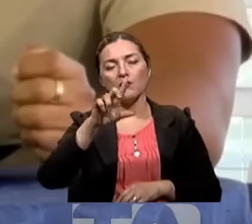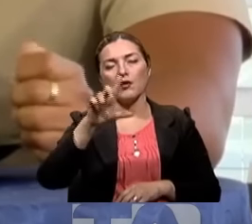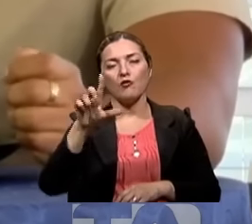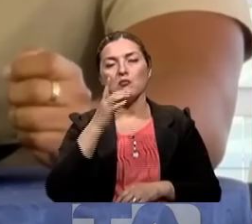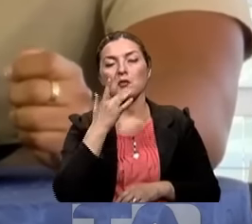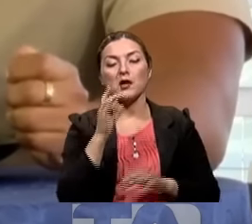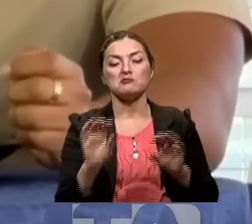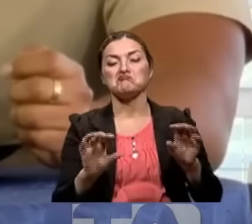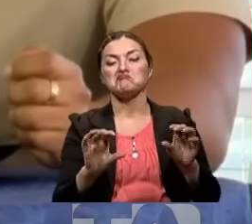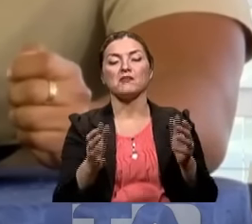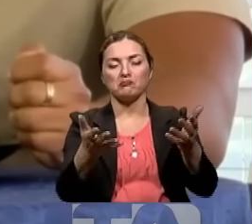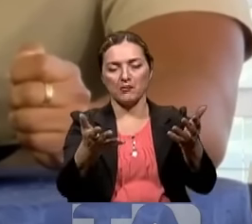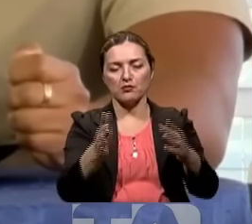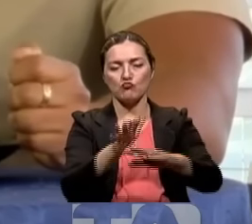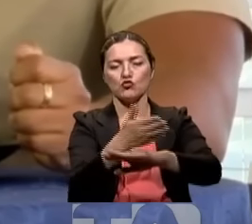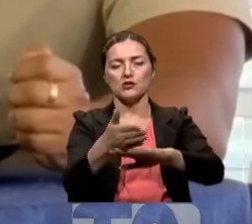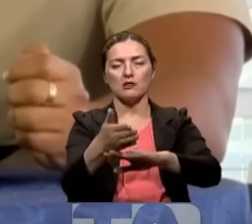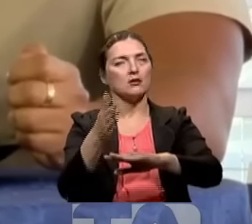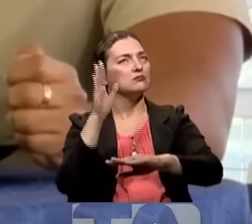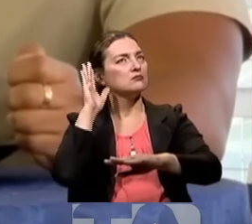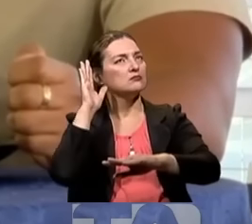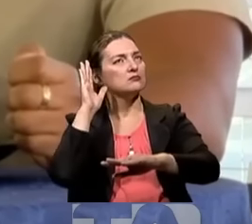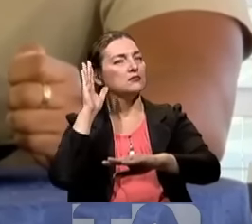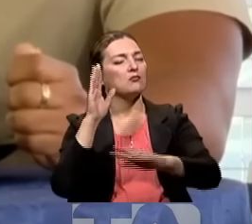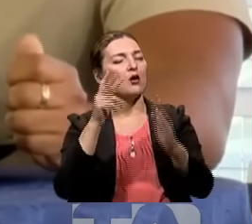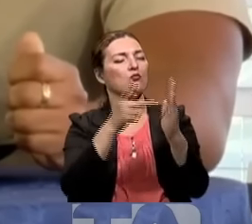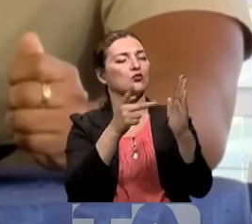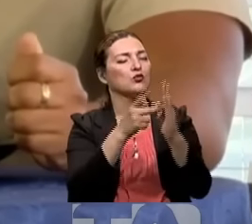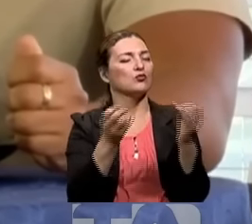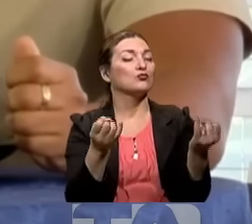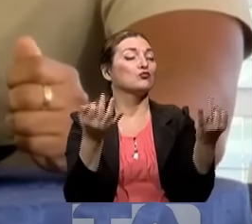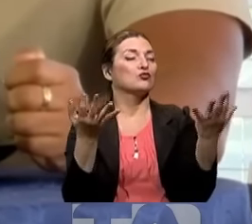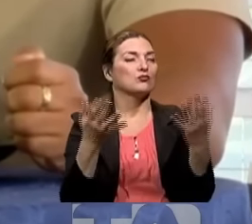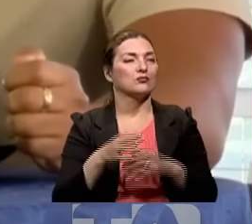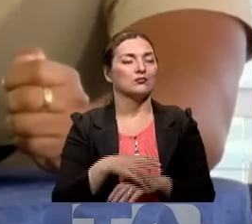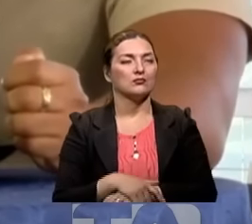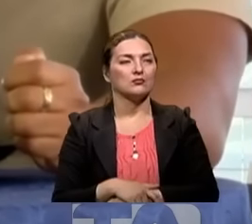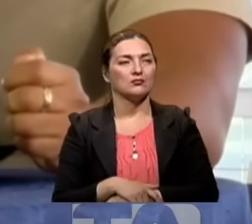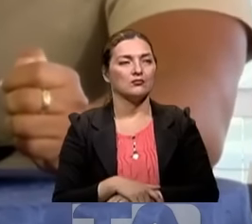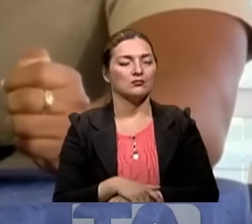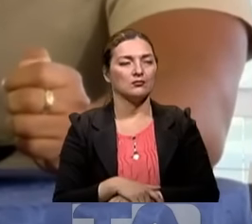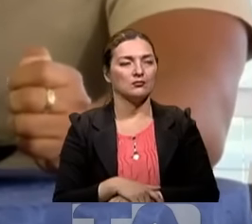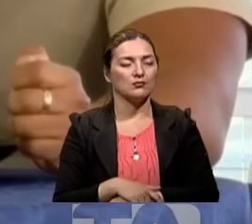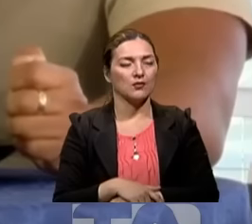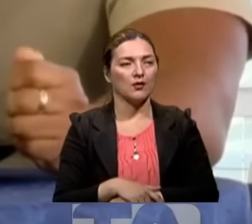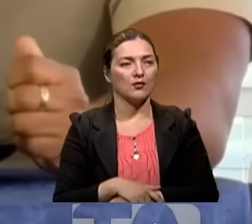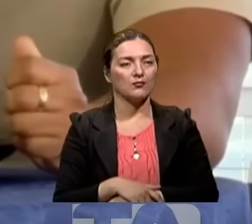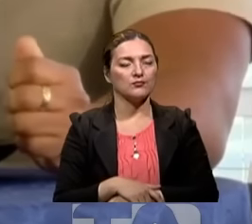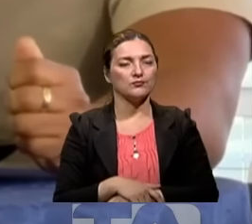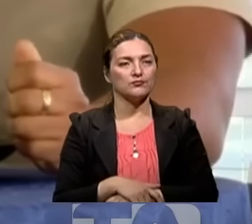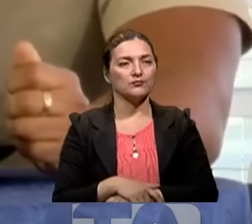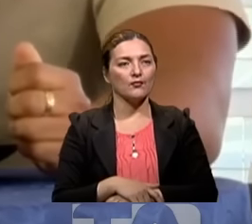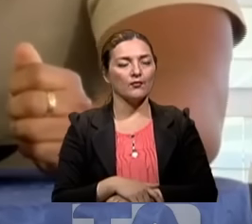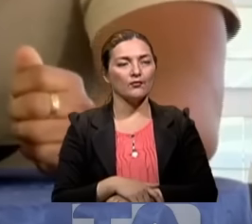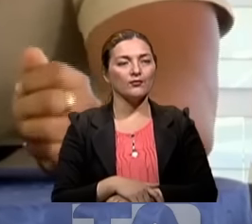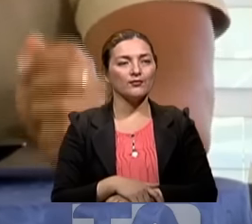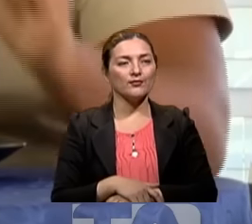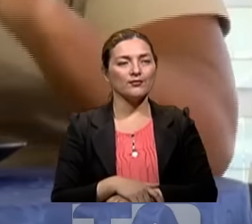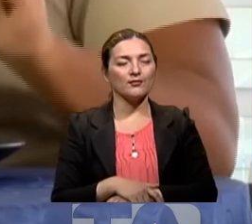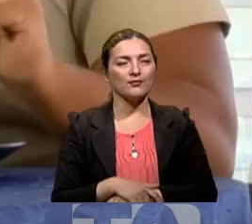preferido. Póngame la música, por favor, para escuchar cuál es la calificación de David Valle, nuestro segundo jurado calificador. Vamos,